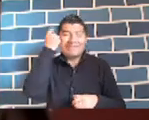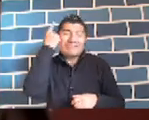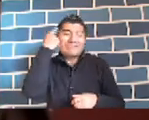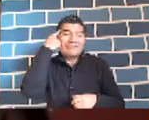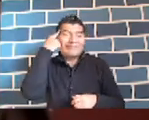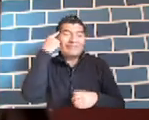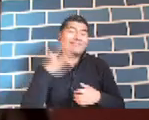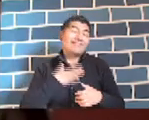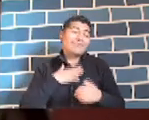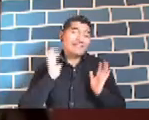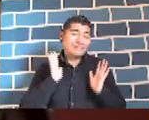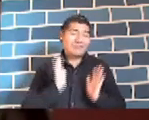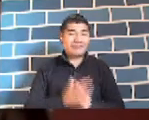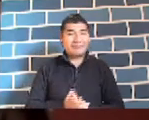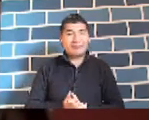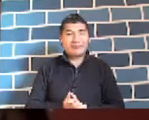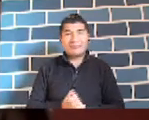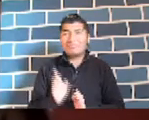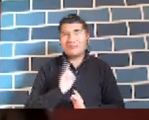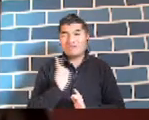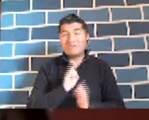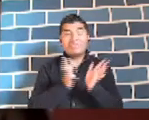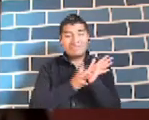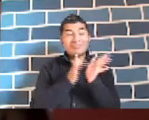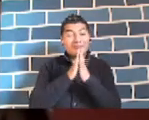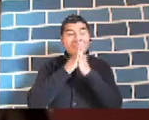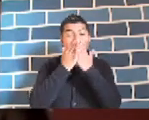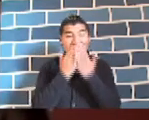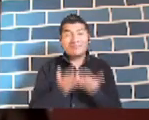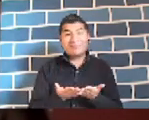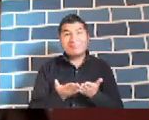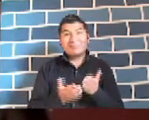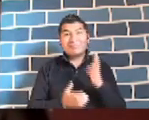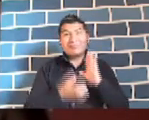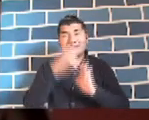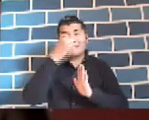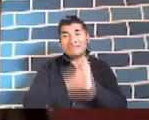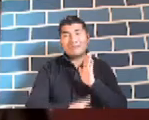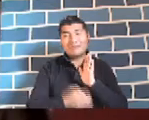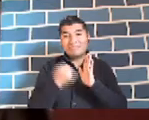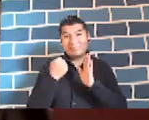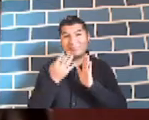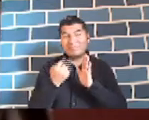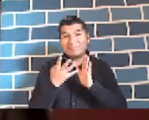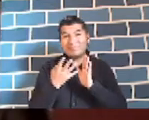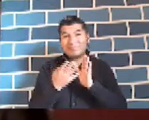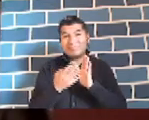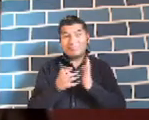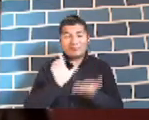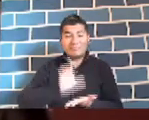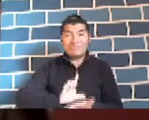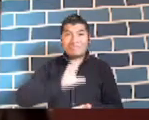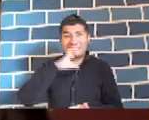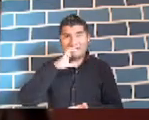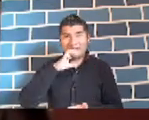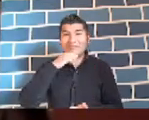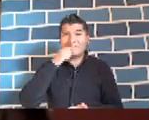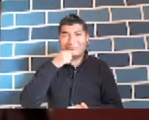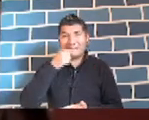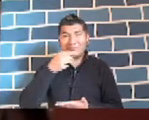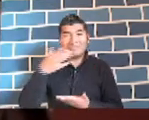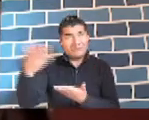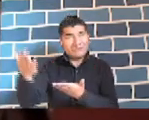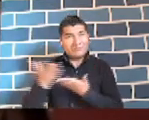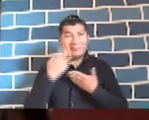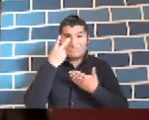mí el evangelio tomado del capítulo 14 de san lucas por su parte nos trae